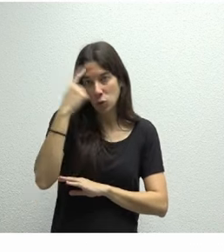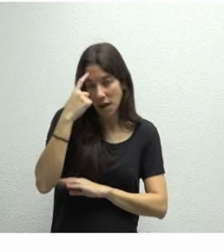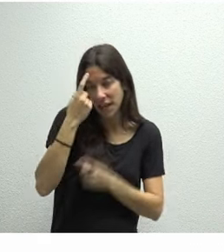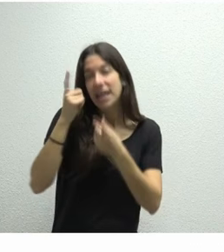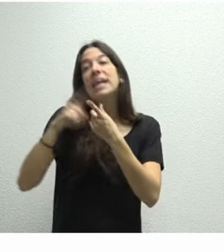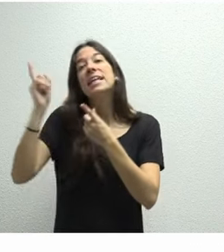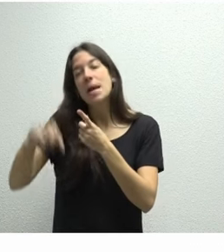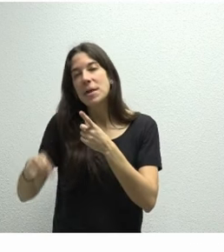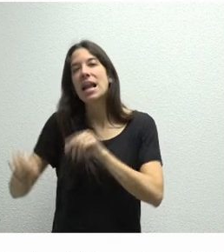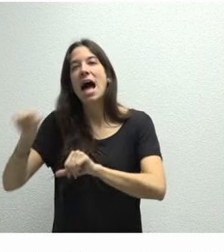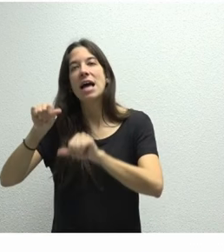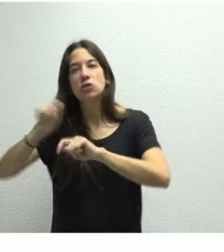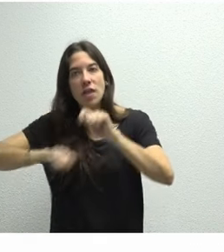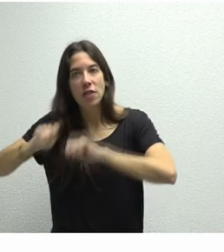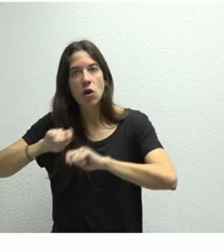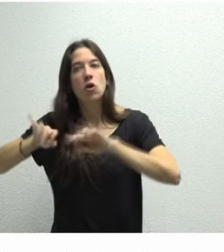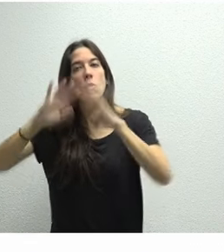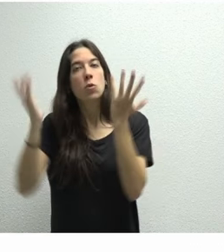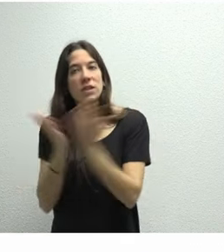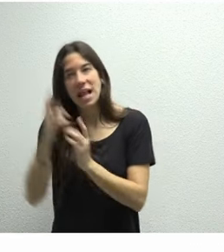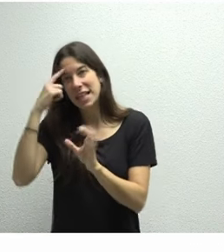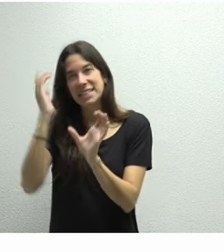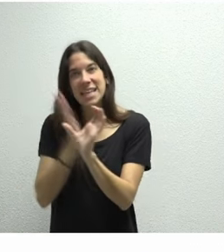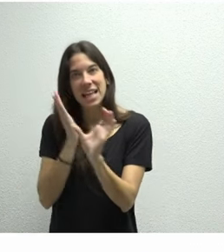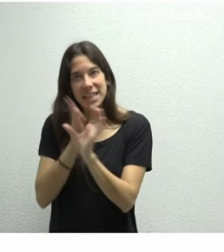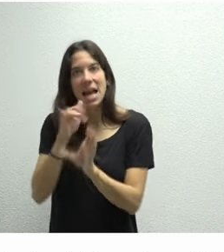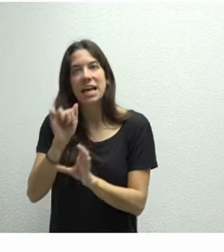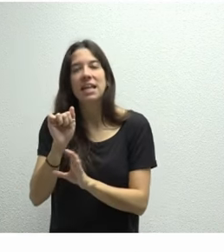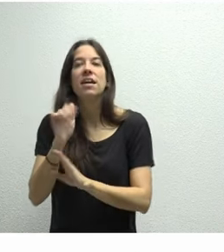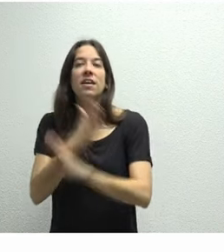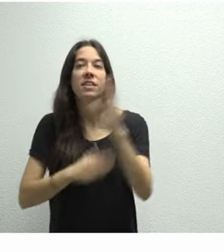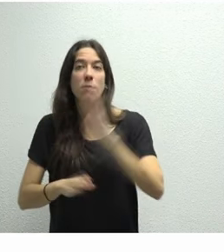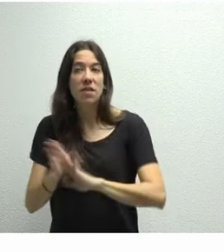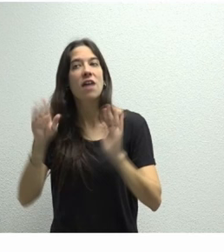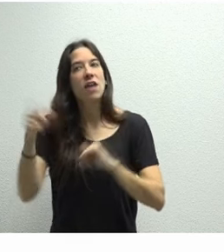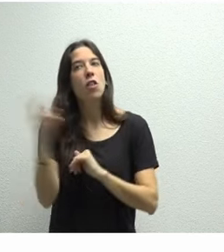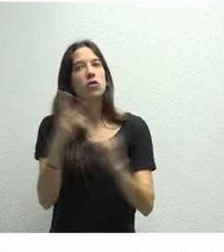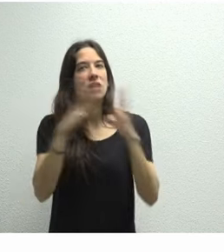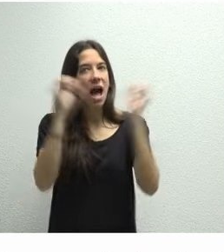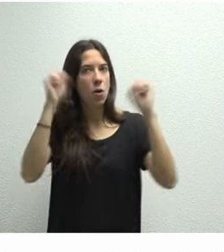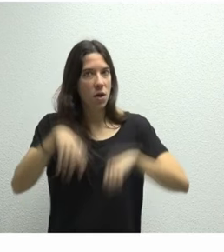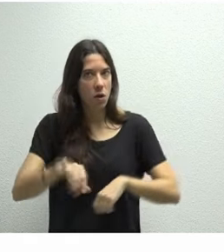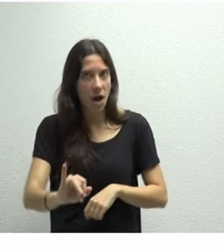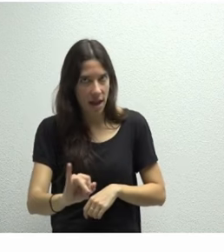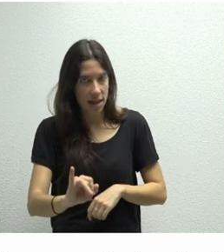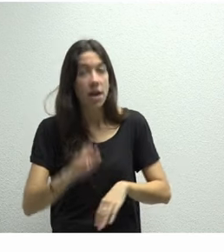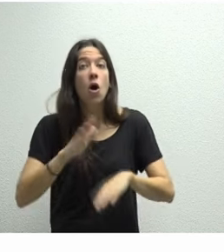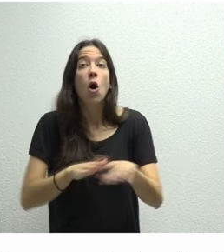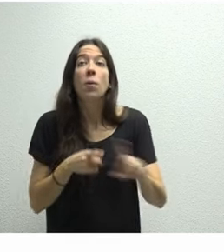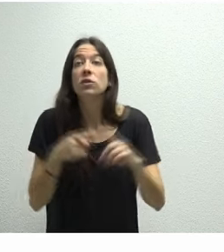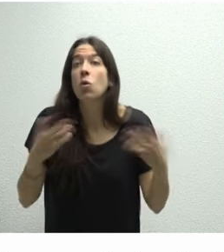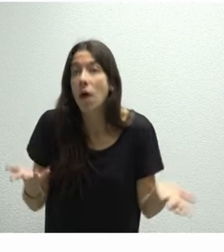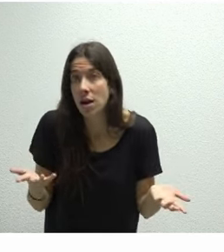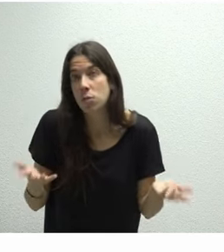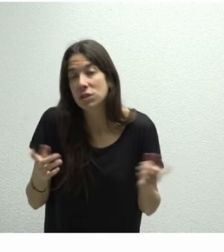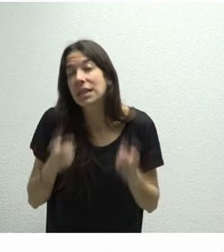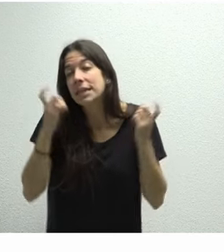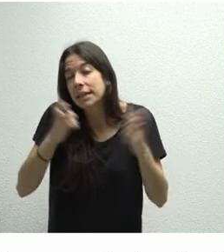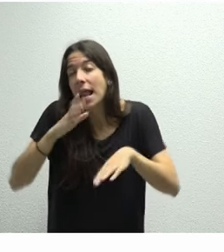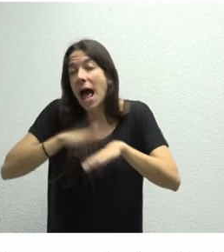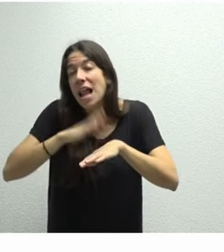asociación mundial de psiquiatría discapacidad Eh pues llegaron a un acuerdo en en aras De que al menos En